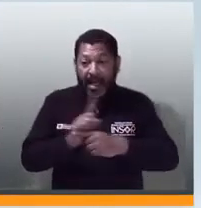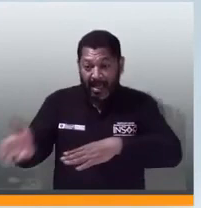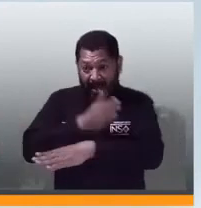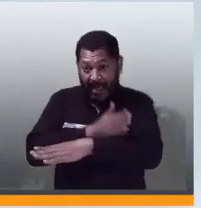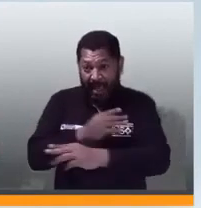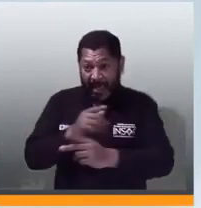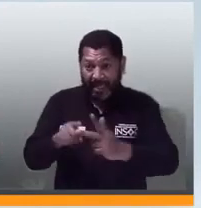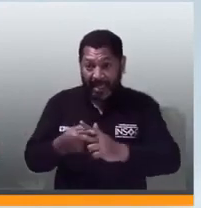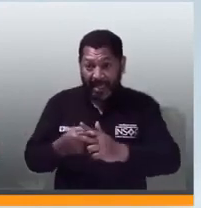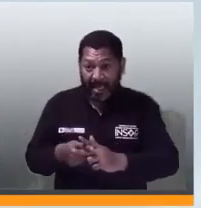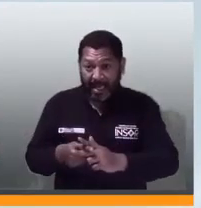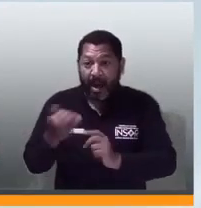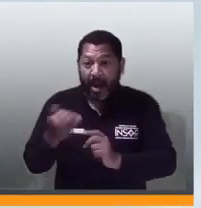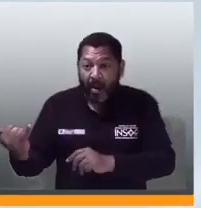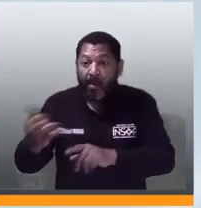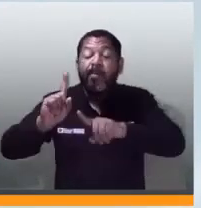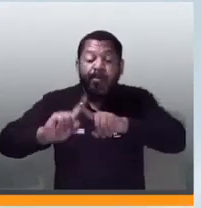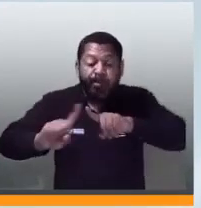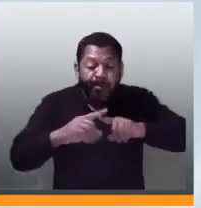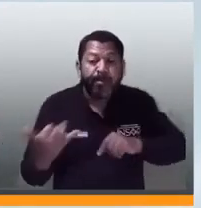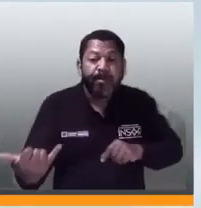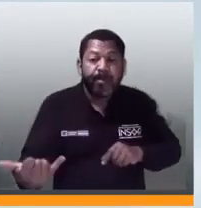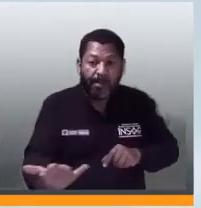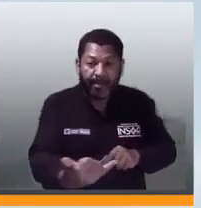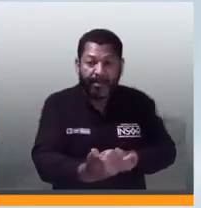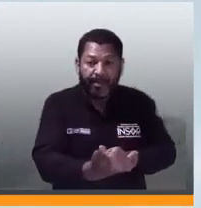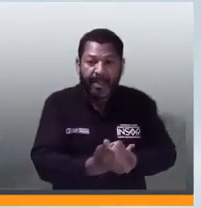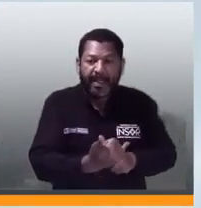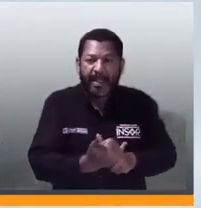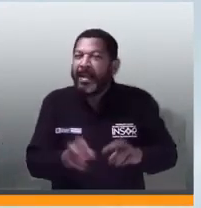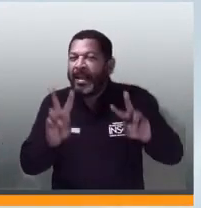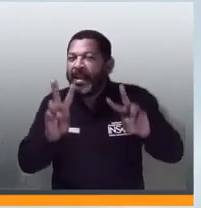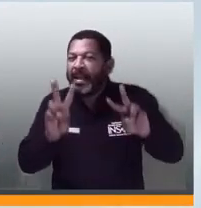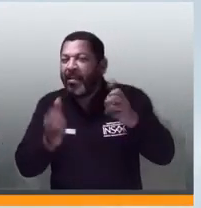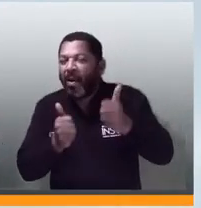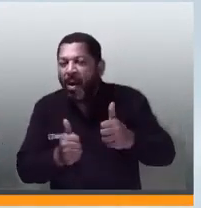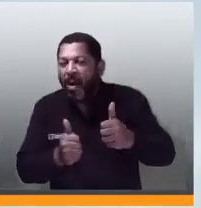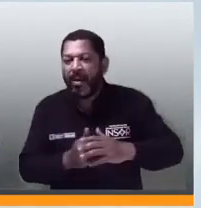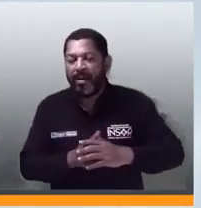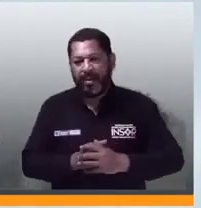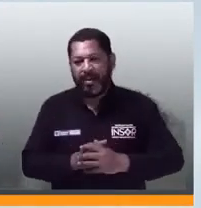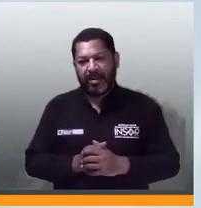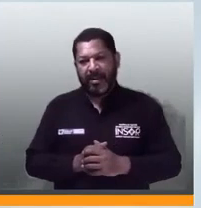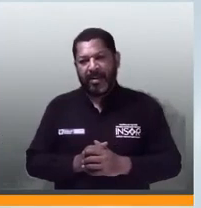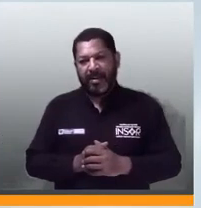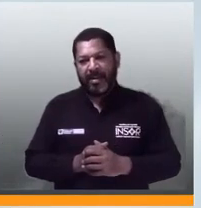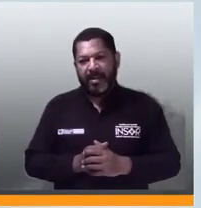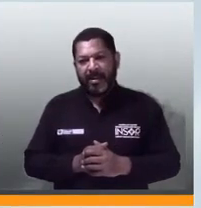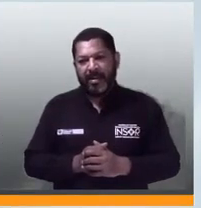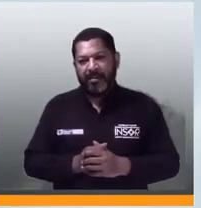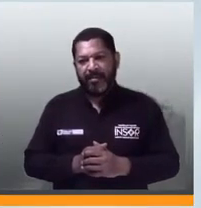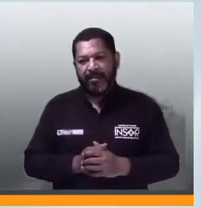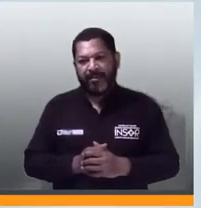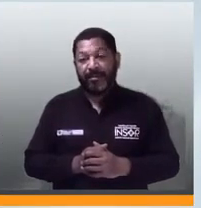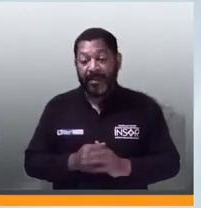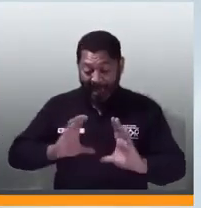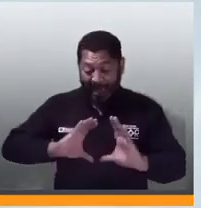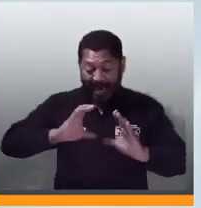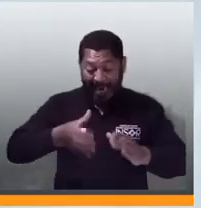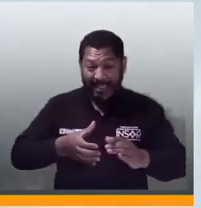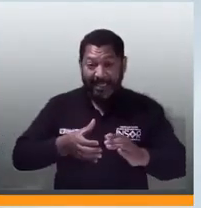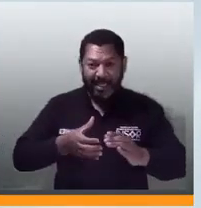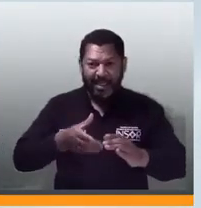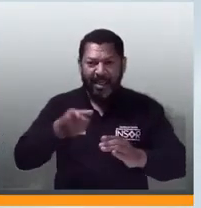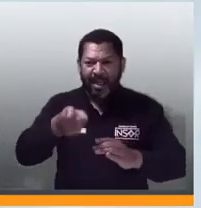en la inmersión de la semana pasada. Tuvimos diferentes talleres sobre temáticas de cómo acompañar